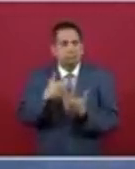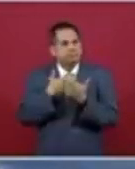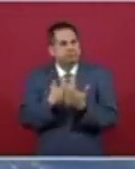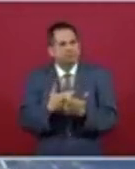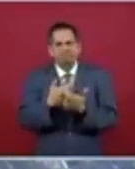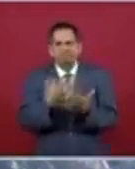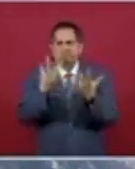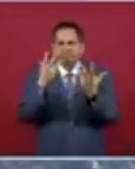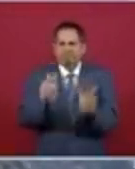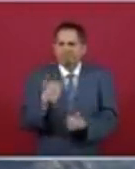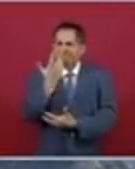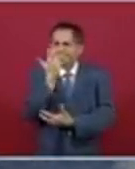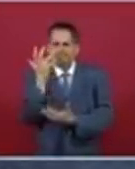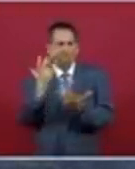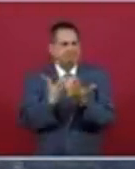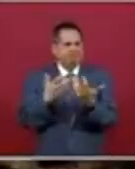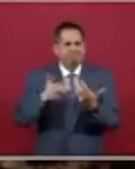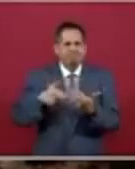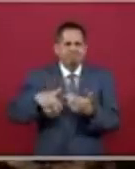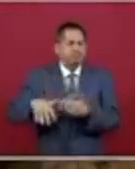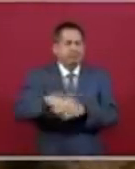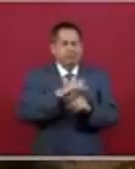ambiental. Ahora hay